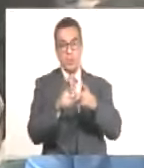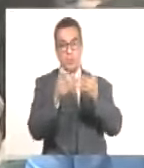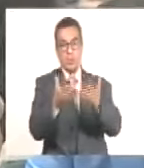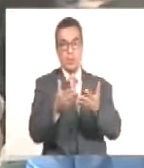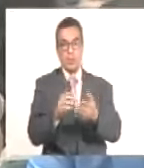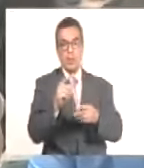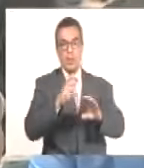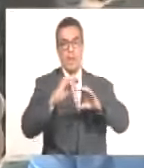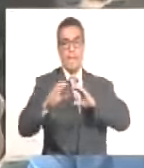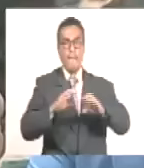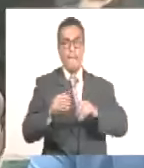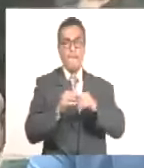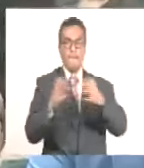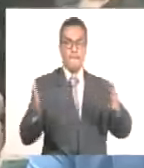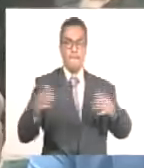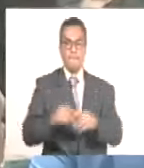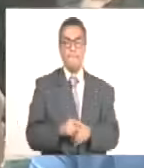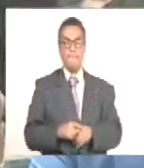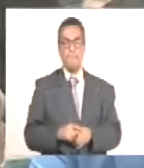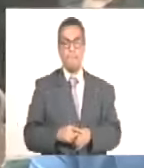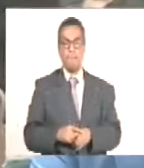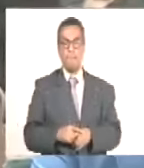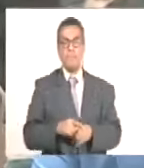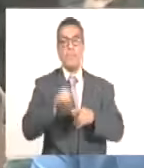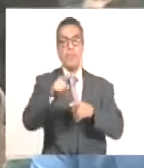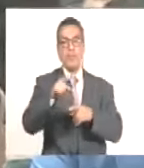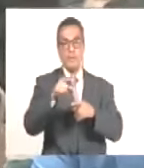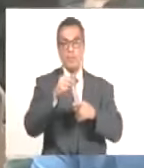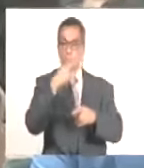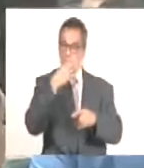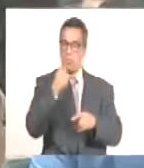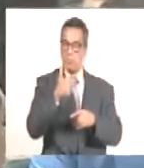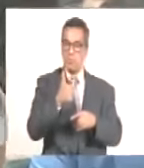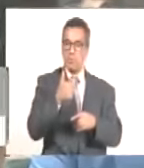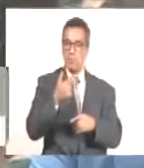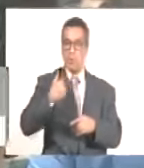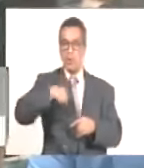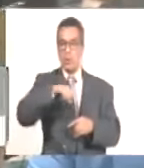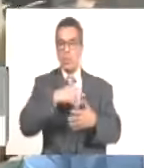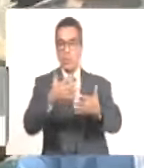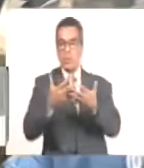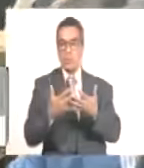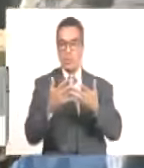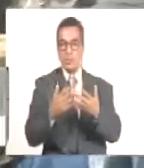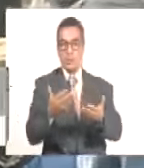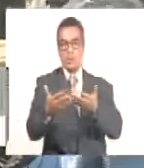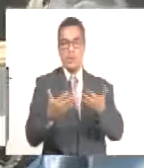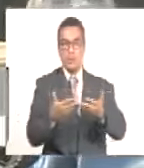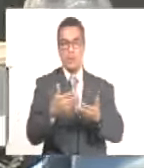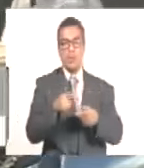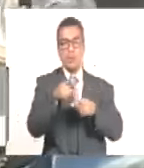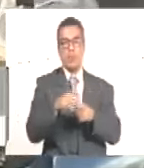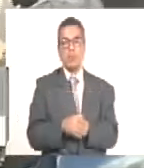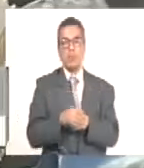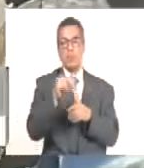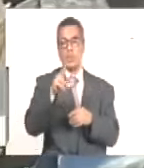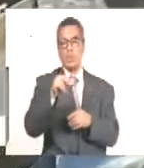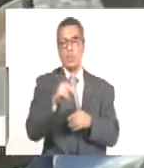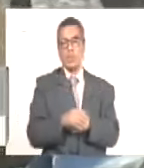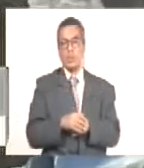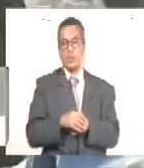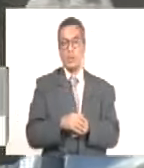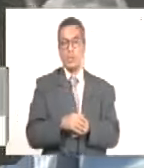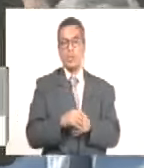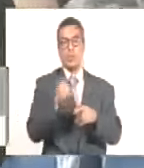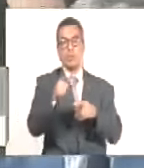por medio de exorbitantes demandas. Si están de buena fe, nos concederán una gran parte de ellas. Si